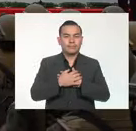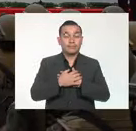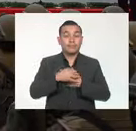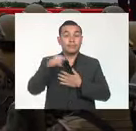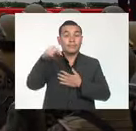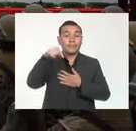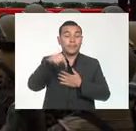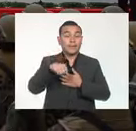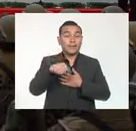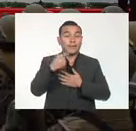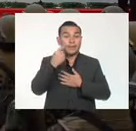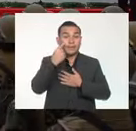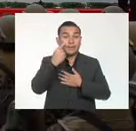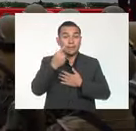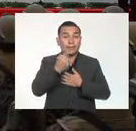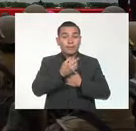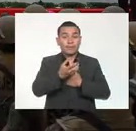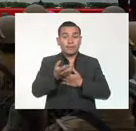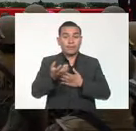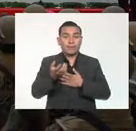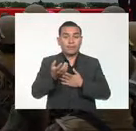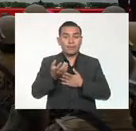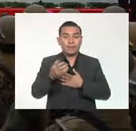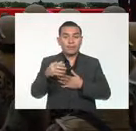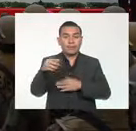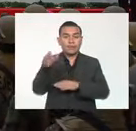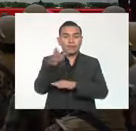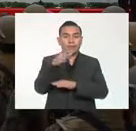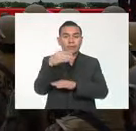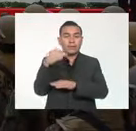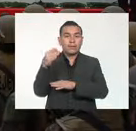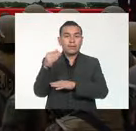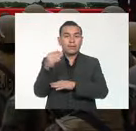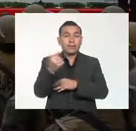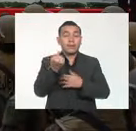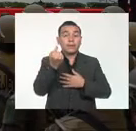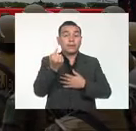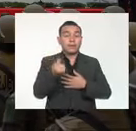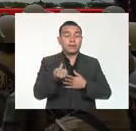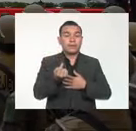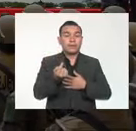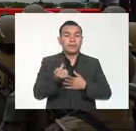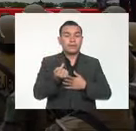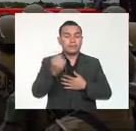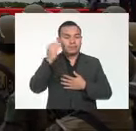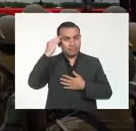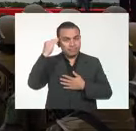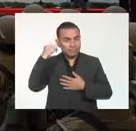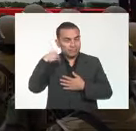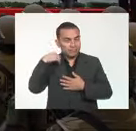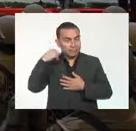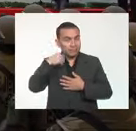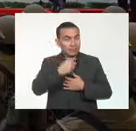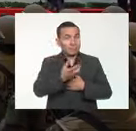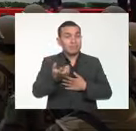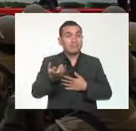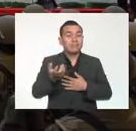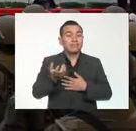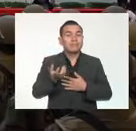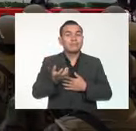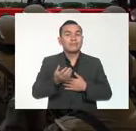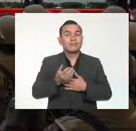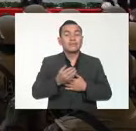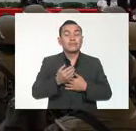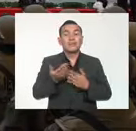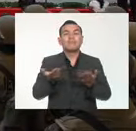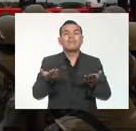Ahora escucharemos la oración a la bandera recitada en náhuatl por la estudiante Ariana Nicole Padilla Sánchez, del